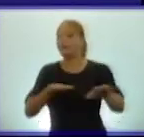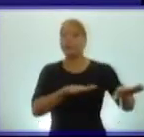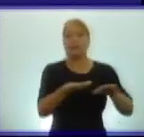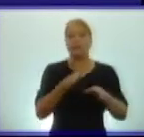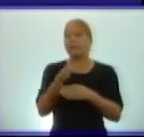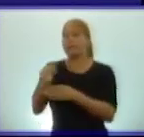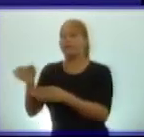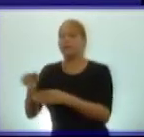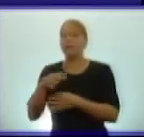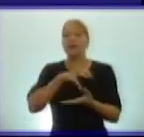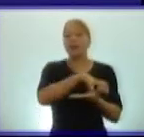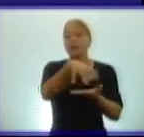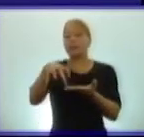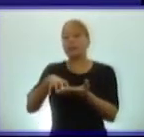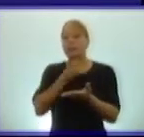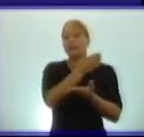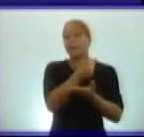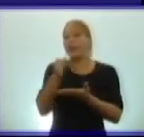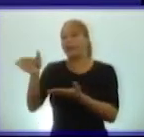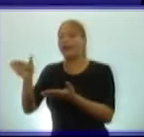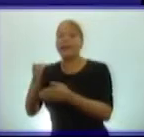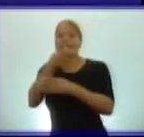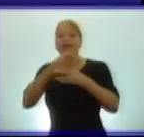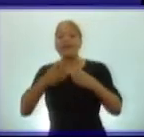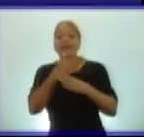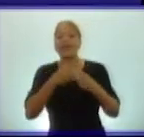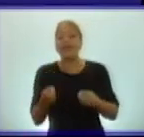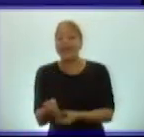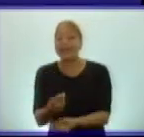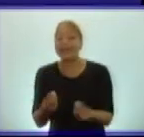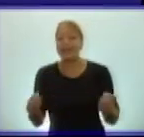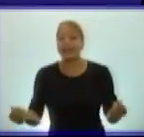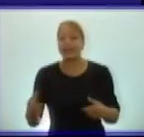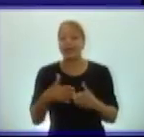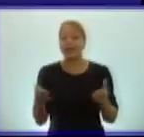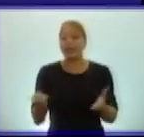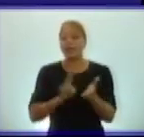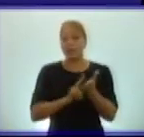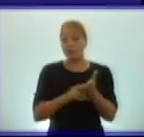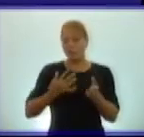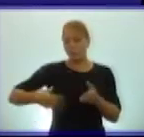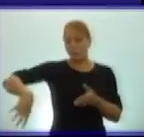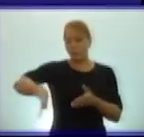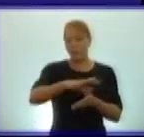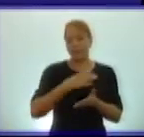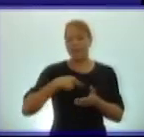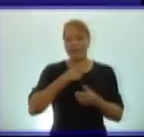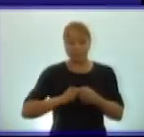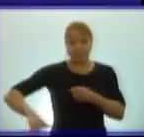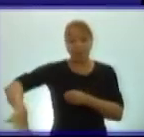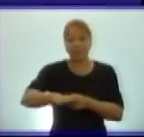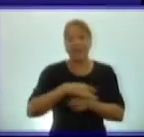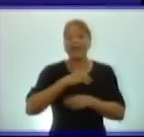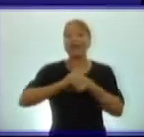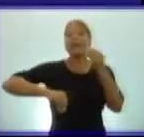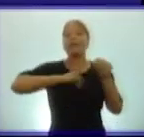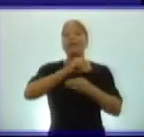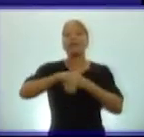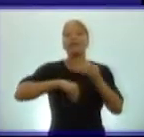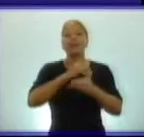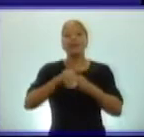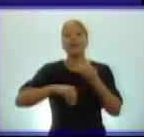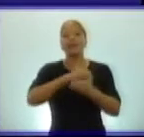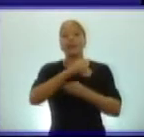un territorio a otro. Dividían las tierras entre los miembros de la comunidad. Estas sociedades que luego se fueron transformando